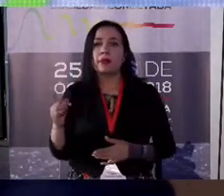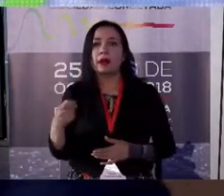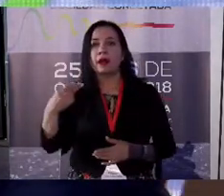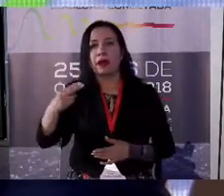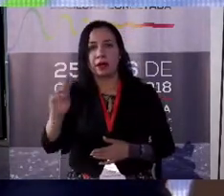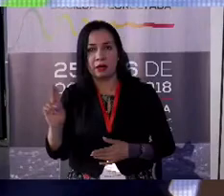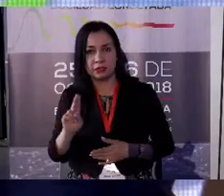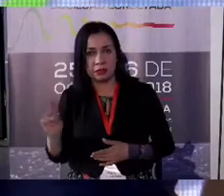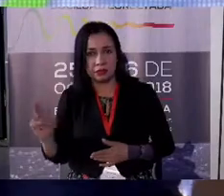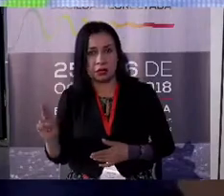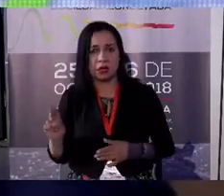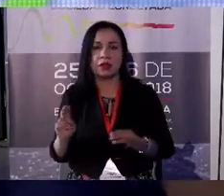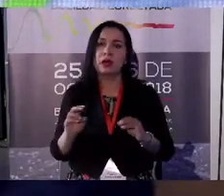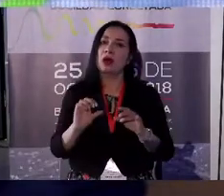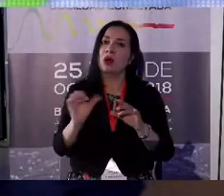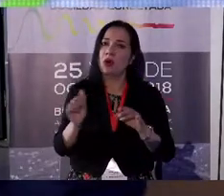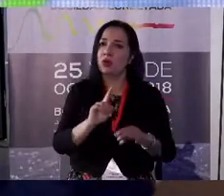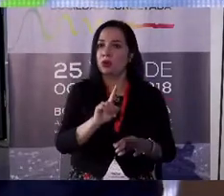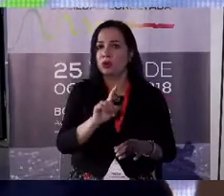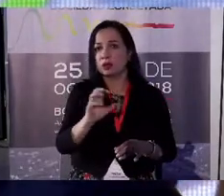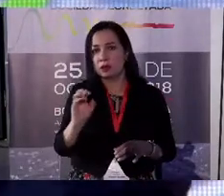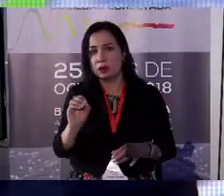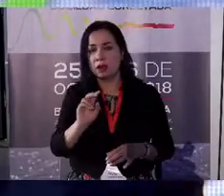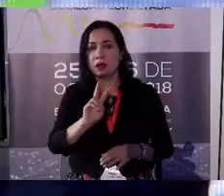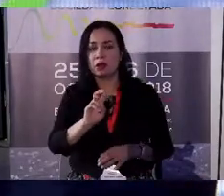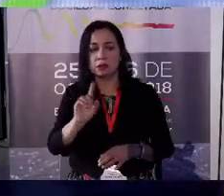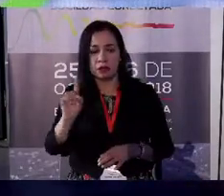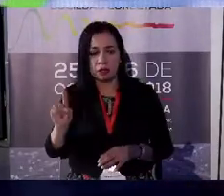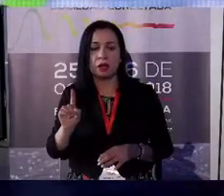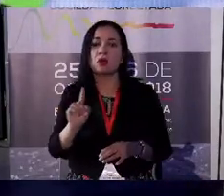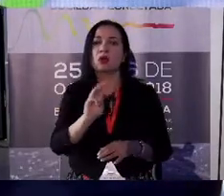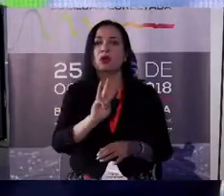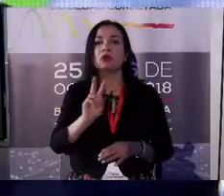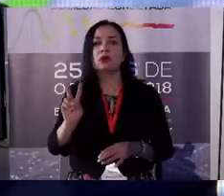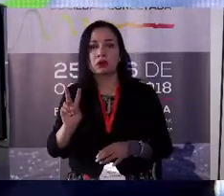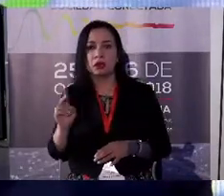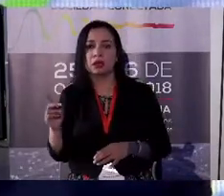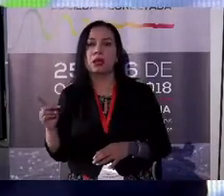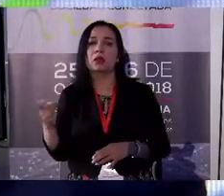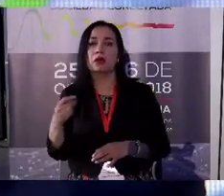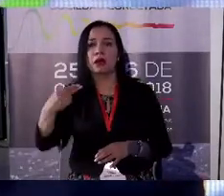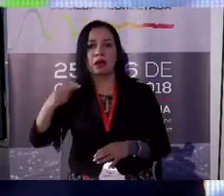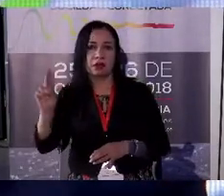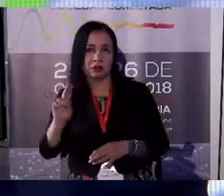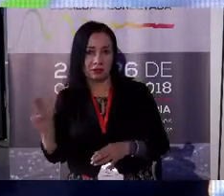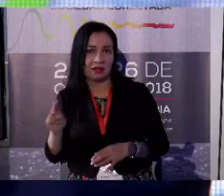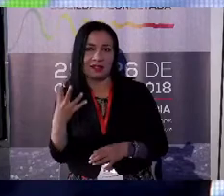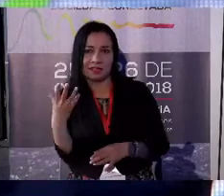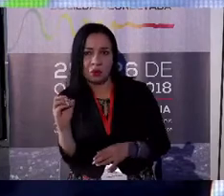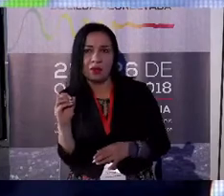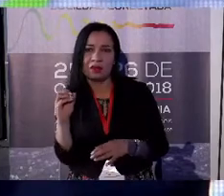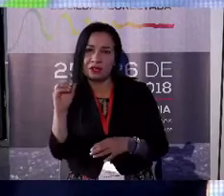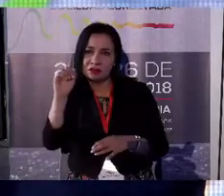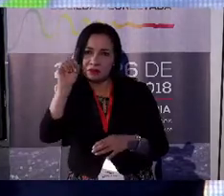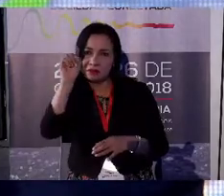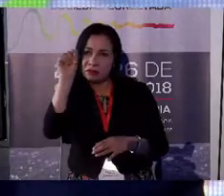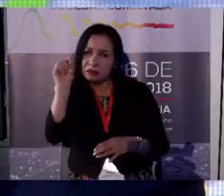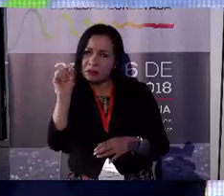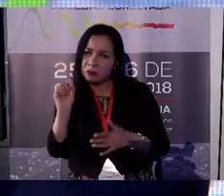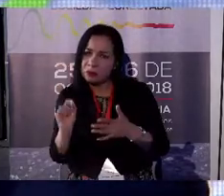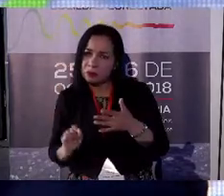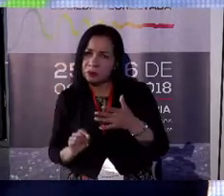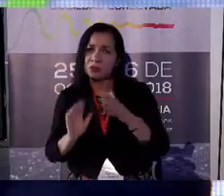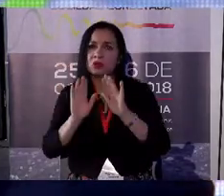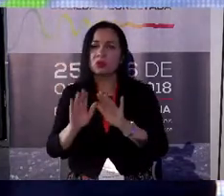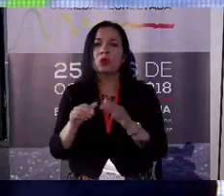atención, como la de 60 a 71, 32 gigahertz, 50 gigahertz. Todo esto tendremos que ver cómo son los resultados